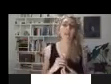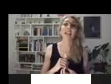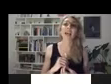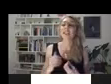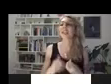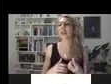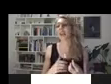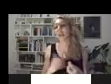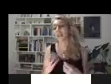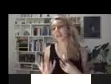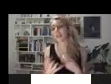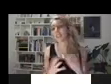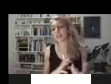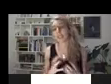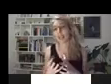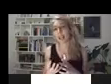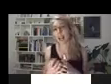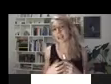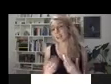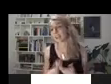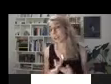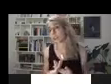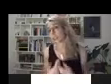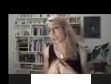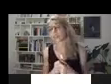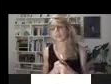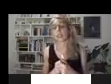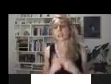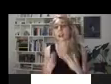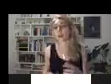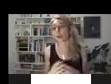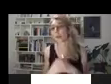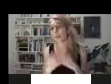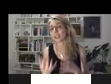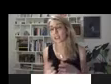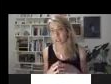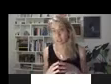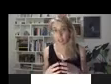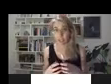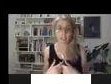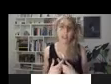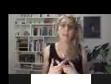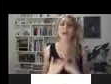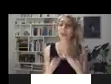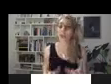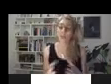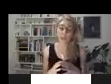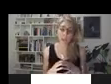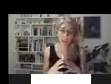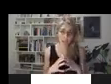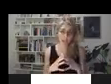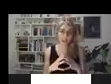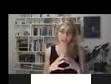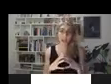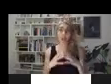coleccionistas, y ahí se empieza a prestar atención en esa obra, en ese artista, por